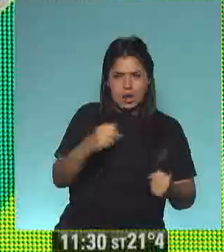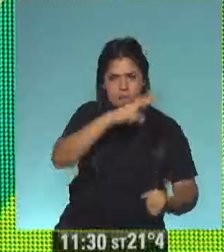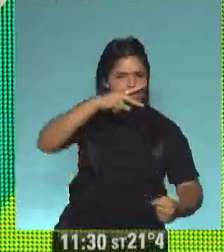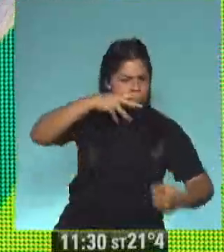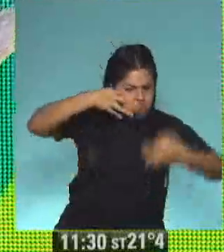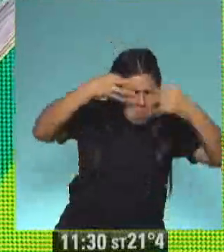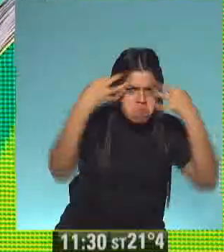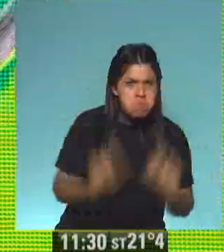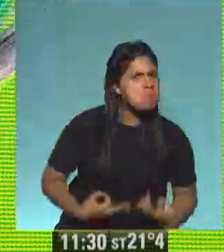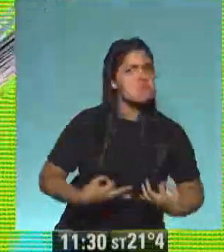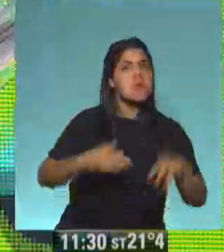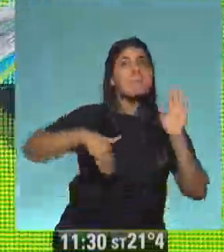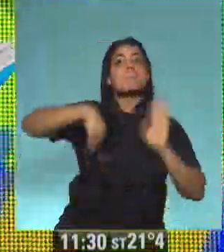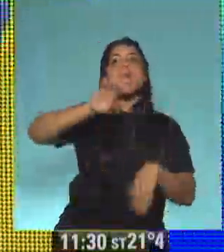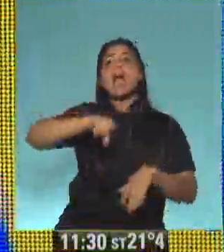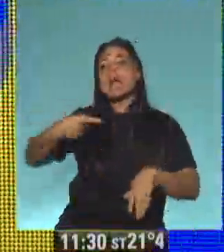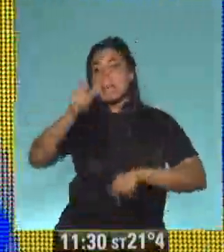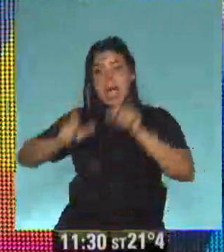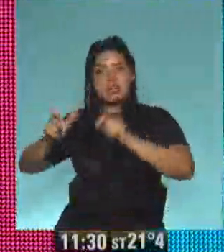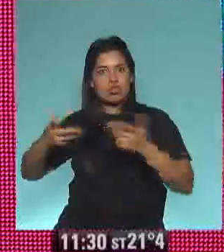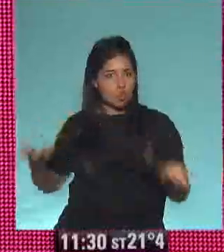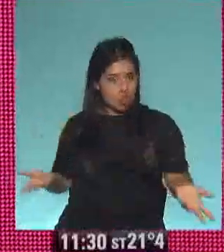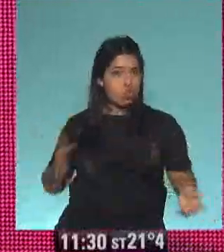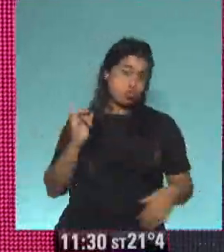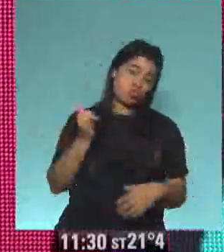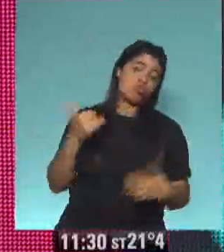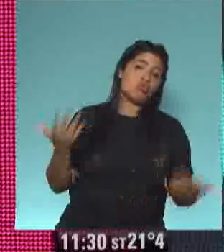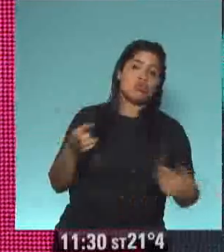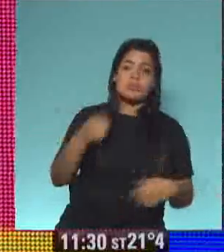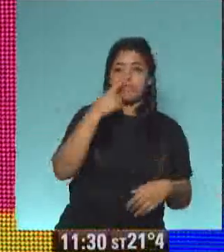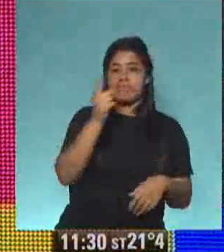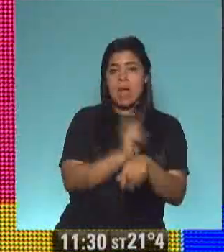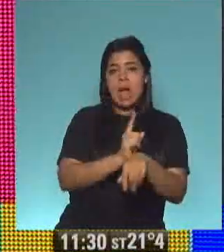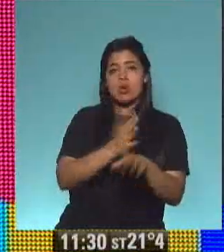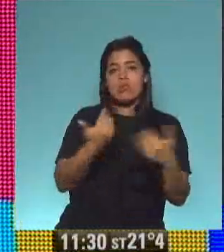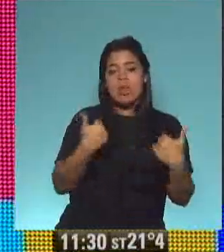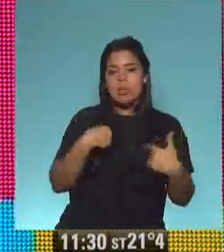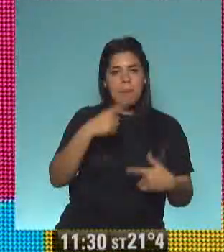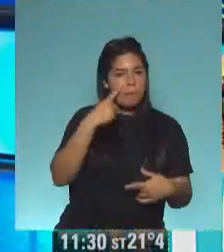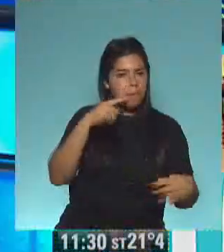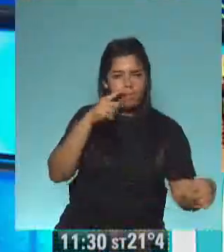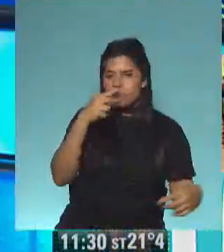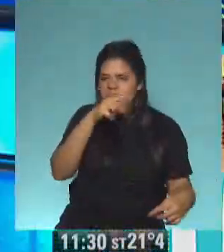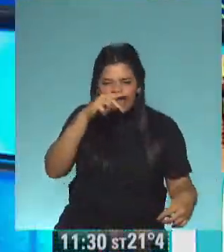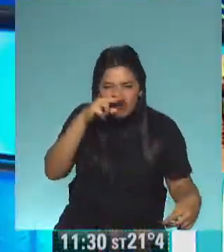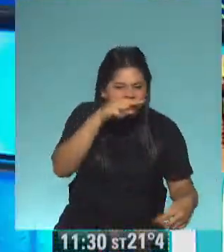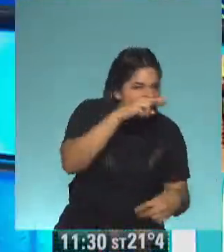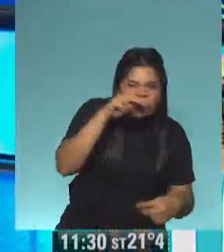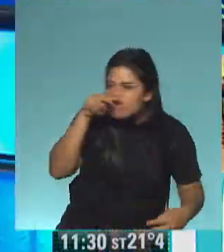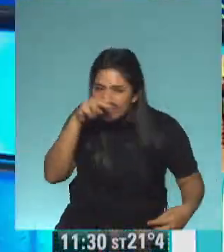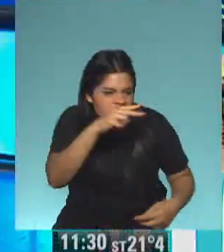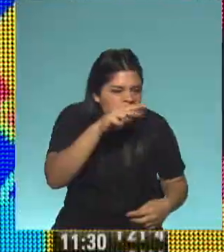más potente que el de los seres humanos. Sí. Entonces los perros, a través del olfato, pueden, por ejemplo, reconocerse, pueden